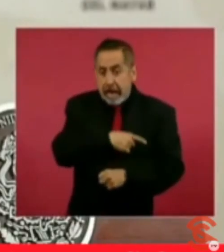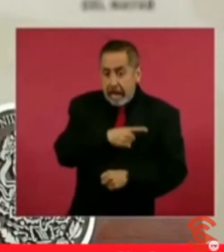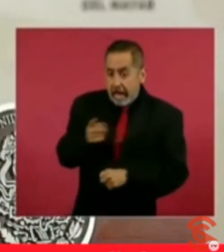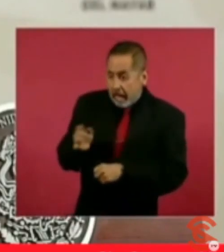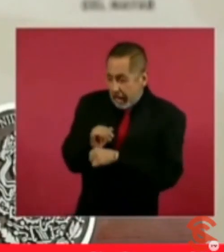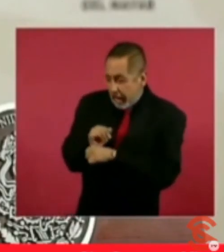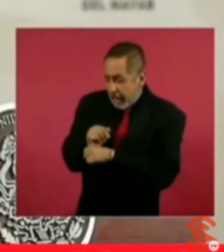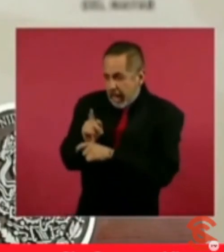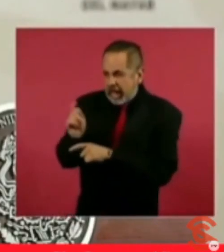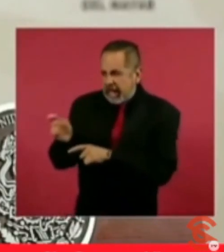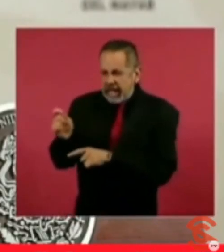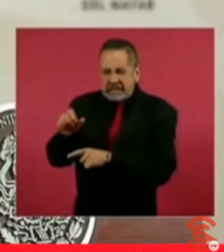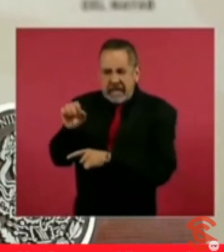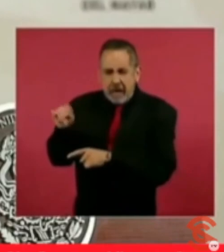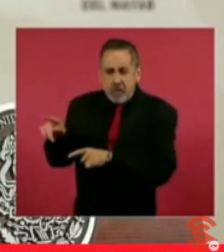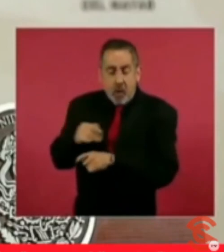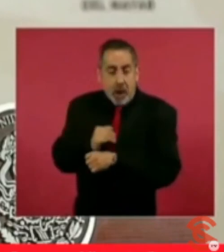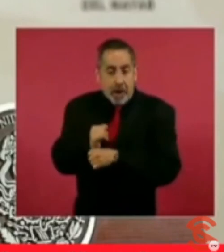No,